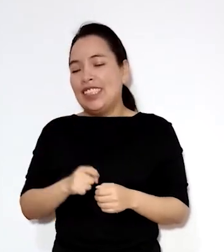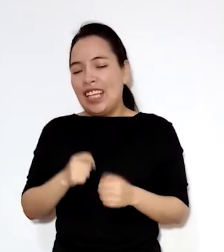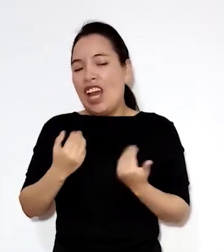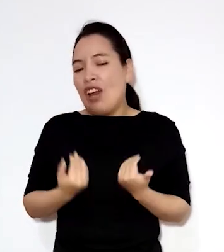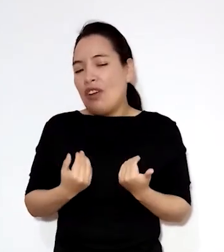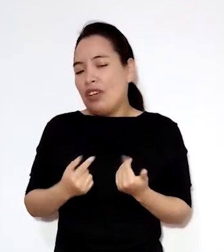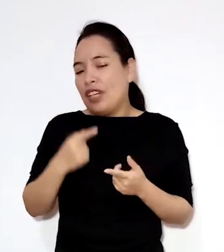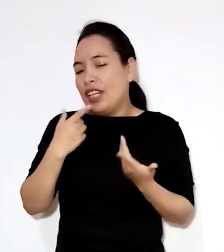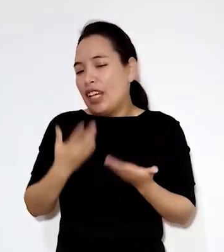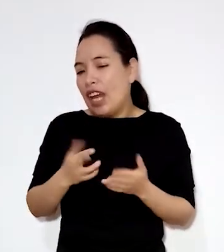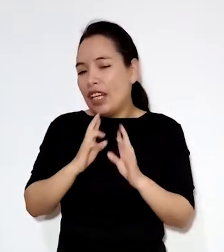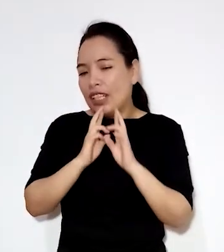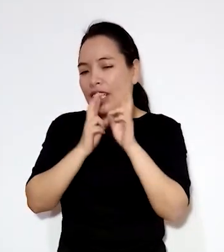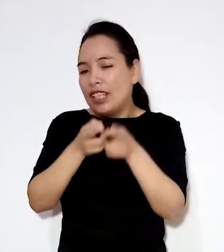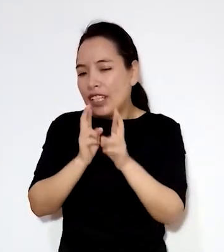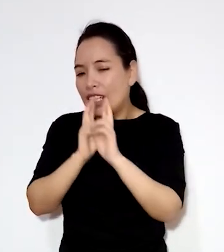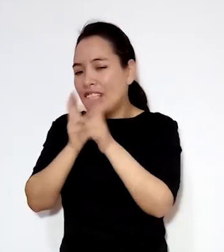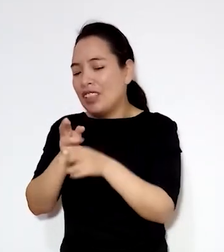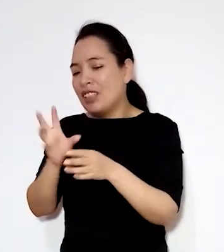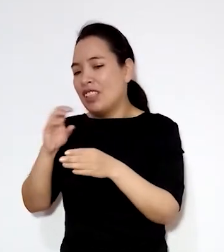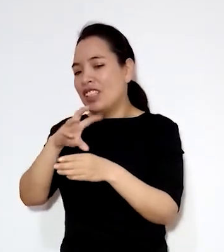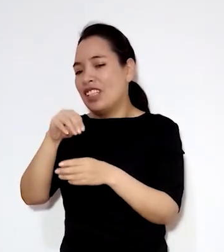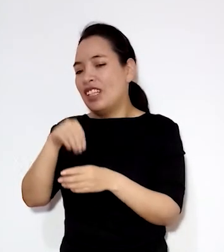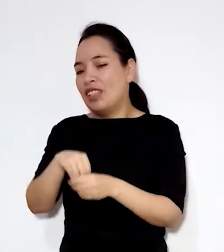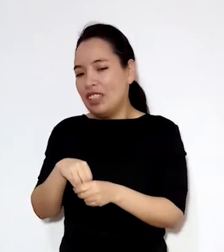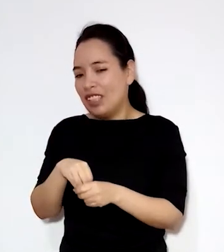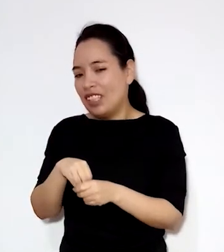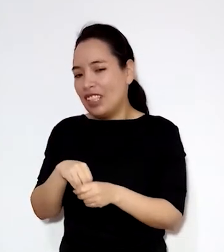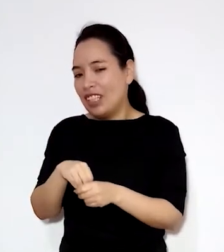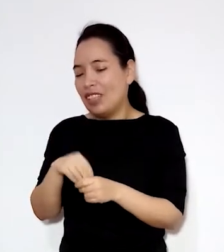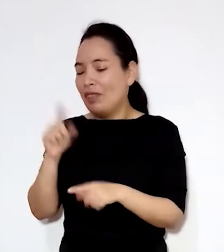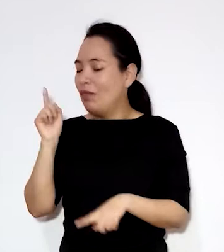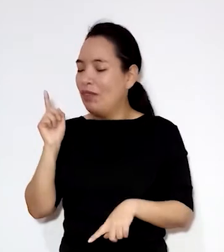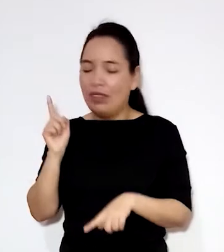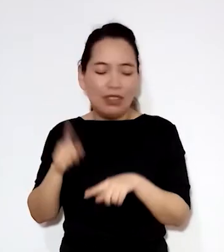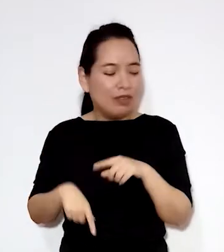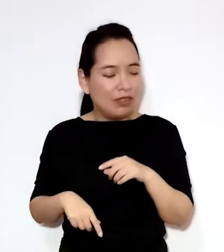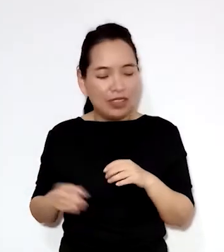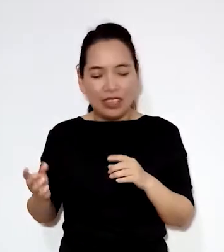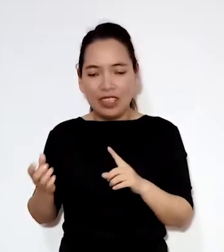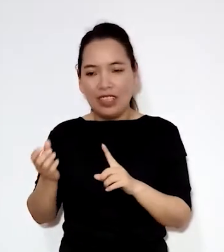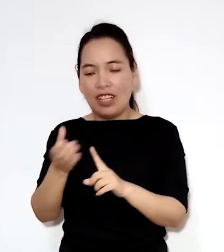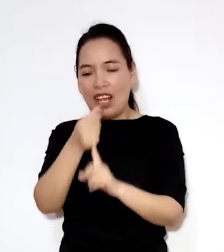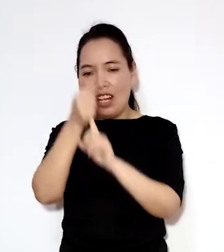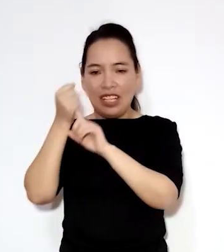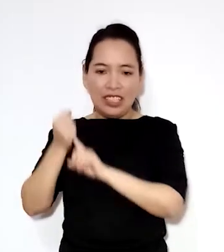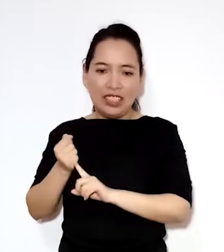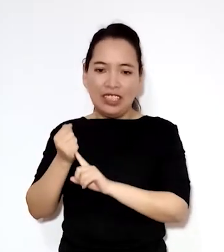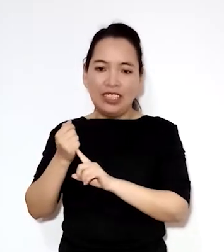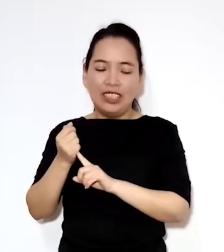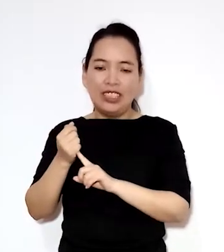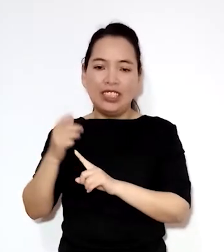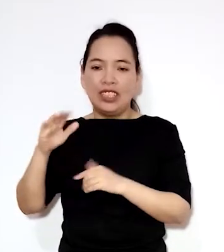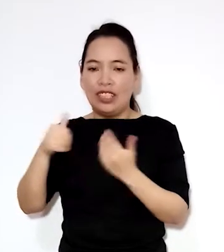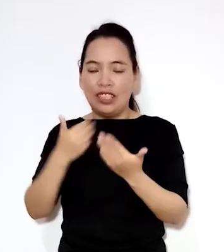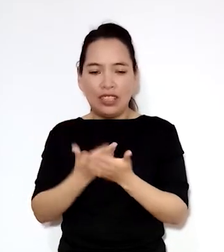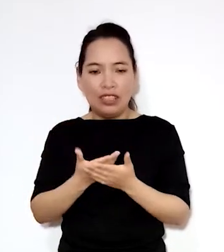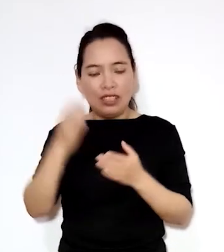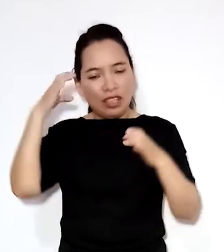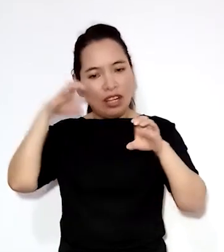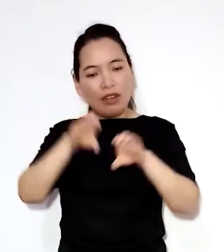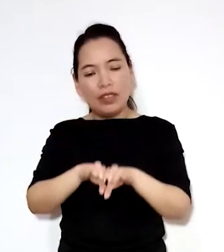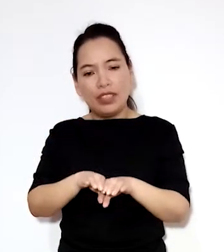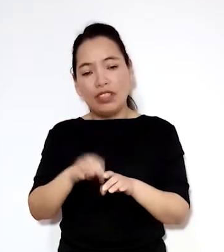hora de establecer respuestas inclusivas no hemos logrado dar esa respuesta,